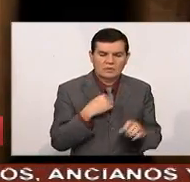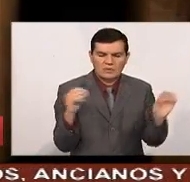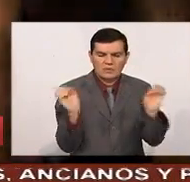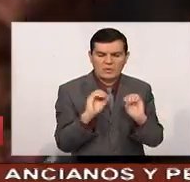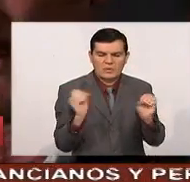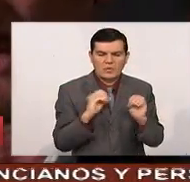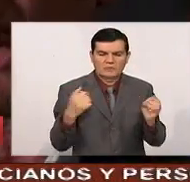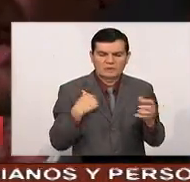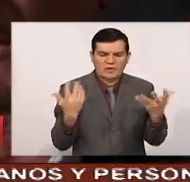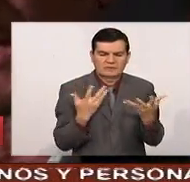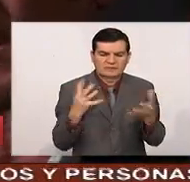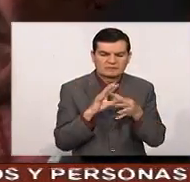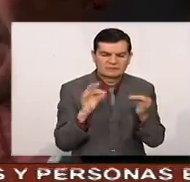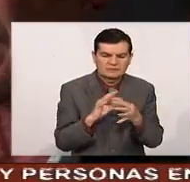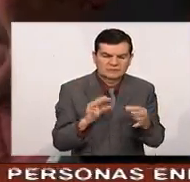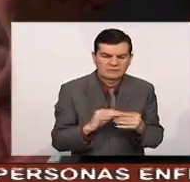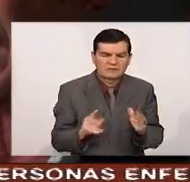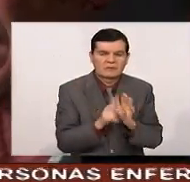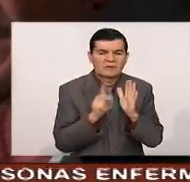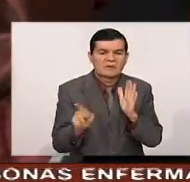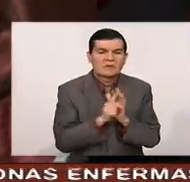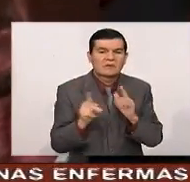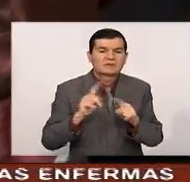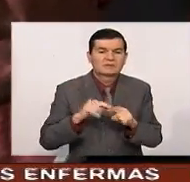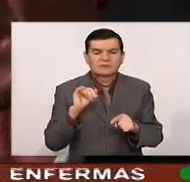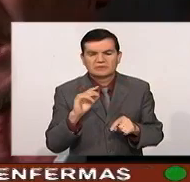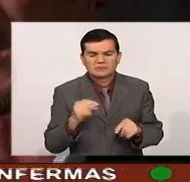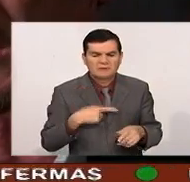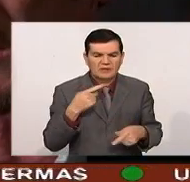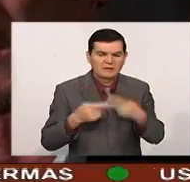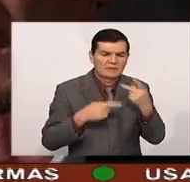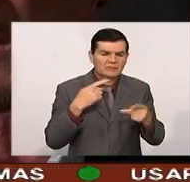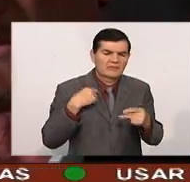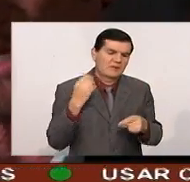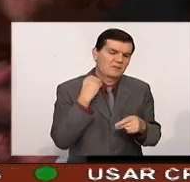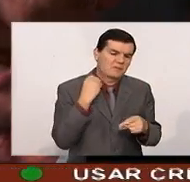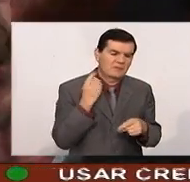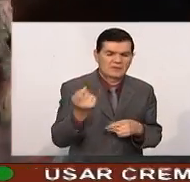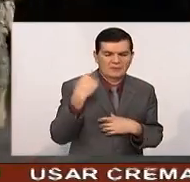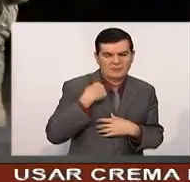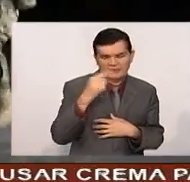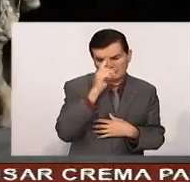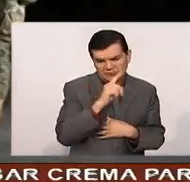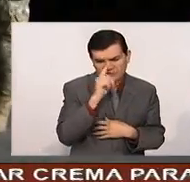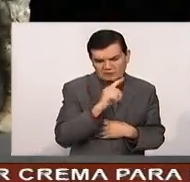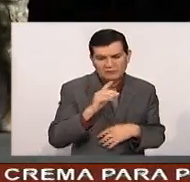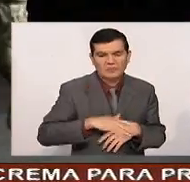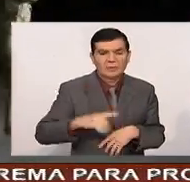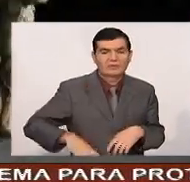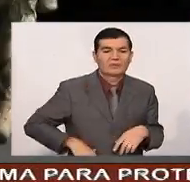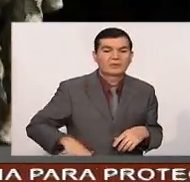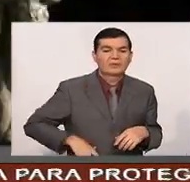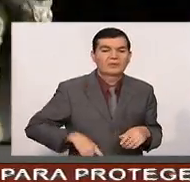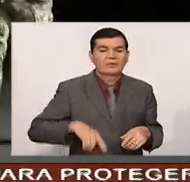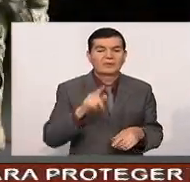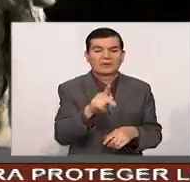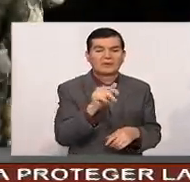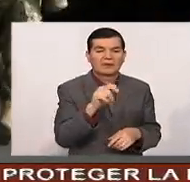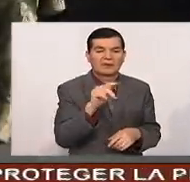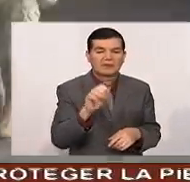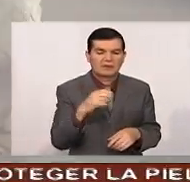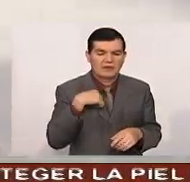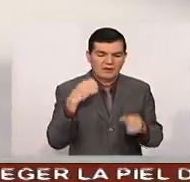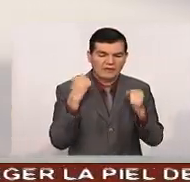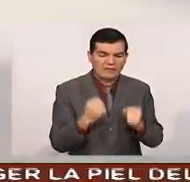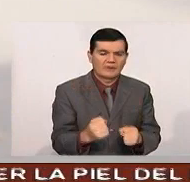por qué dar explicaciones a la prensa, que si no hablo es porque mis abogados así me lo aconsejan, ya que el gobierno, dice Kate, me quiere a